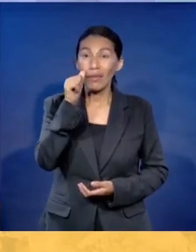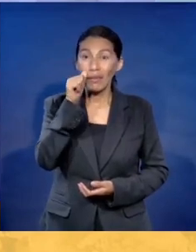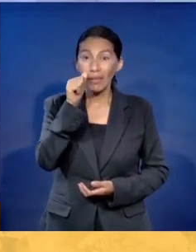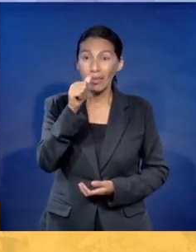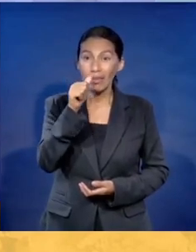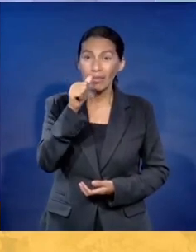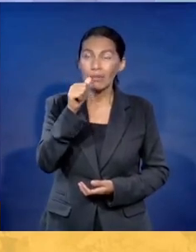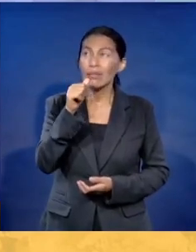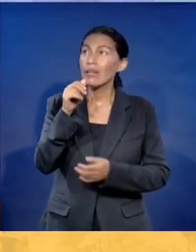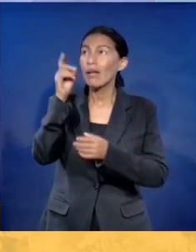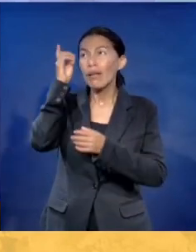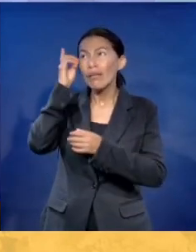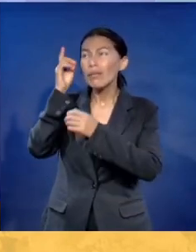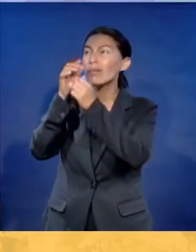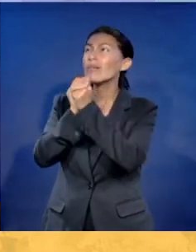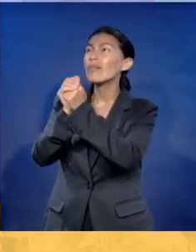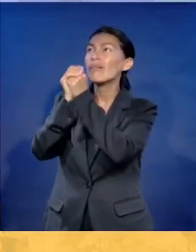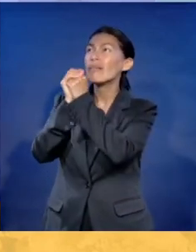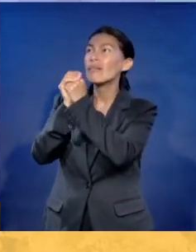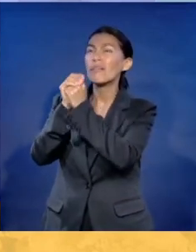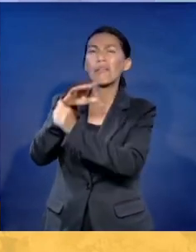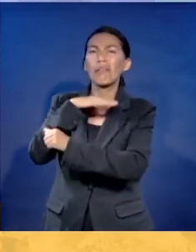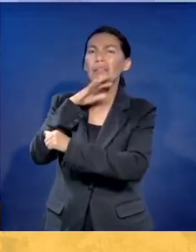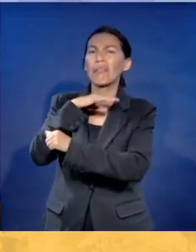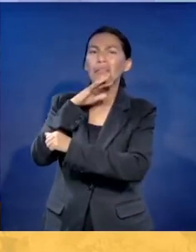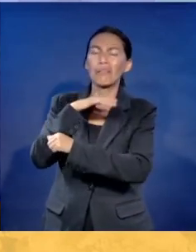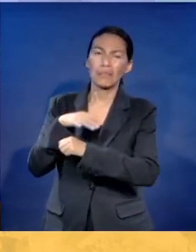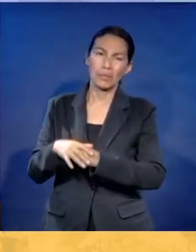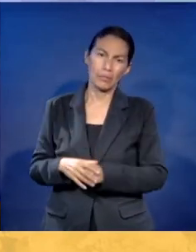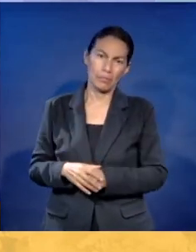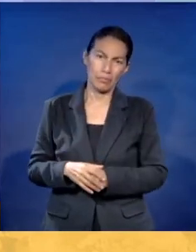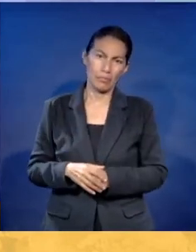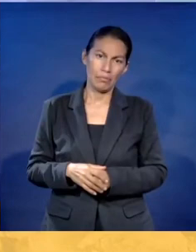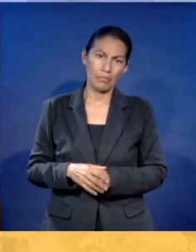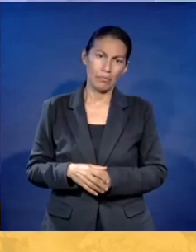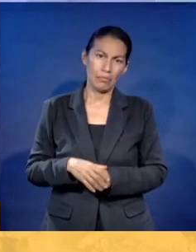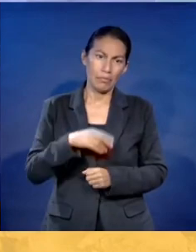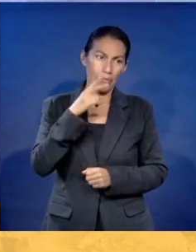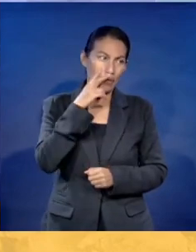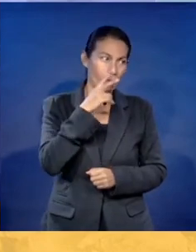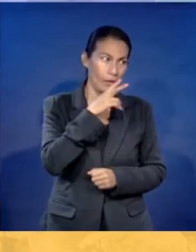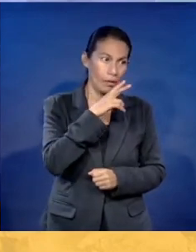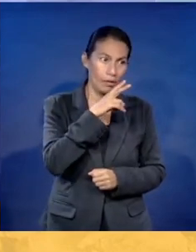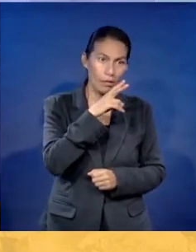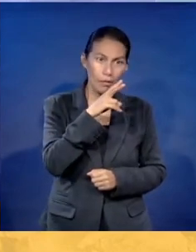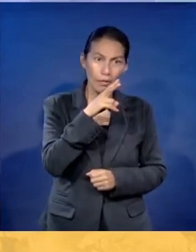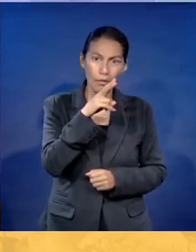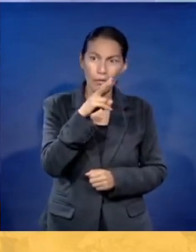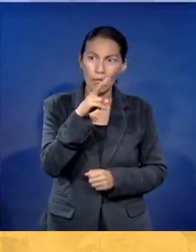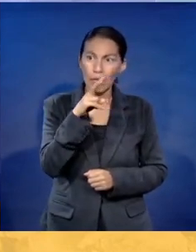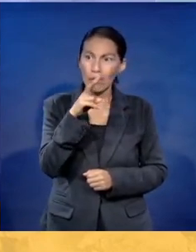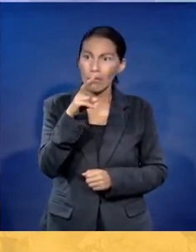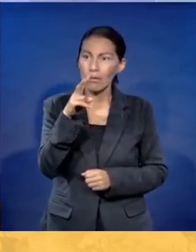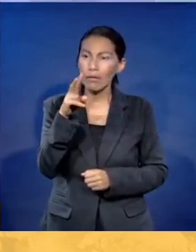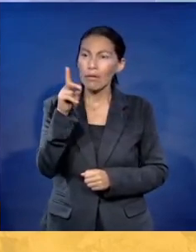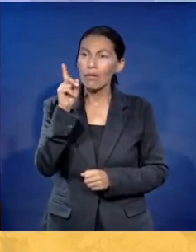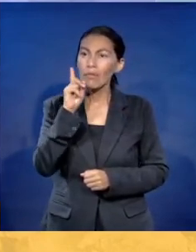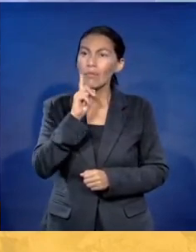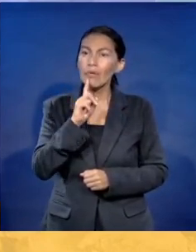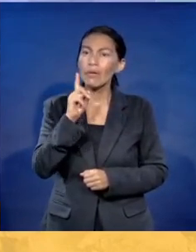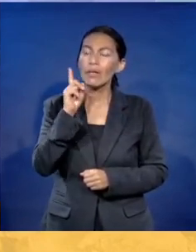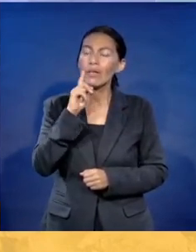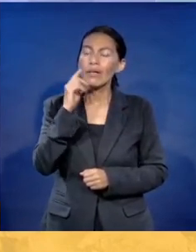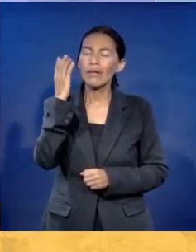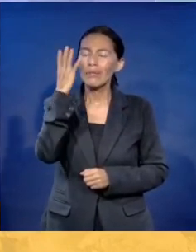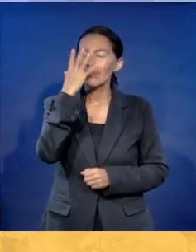al señor y en eso sus ojos y su mirada vagando se posan en una muchacha que está cantando